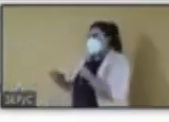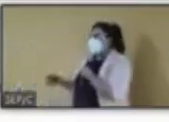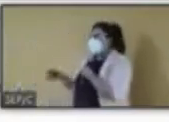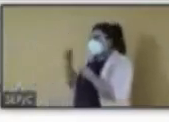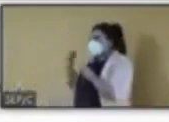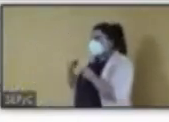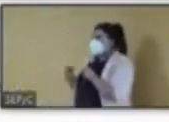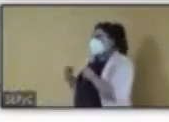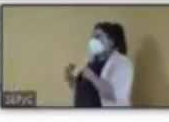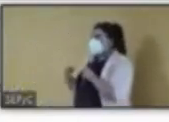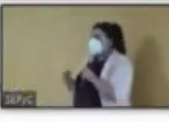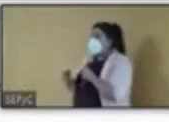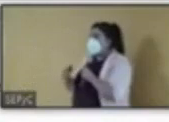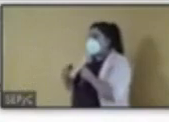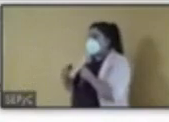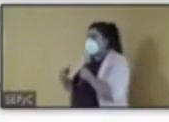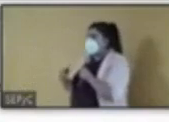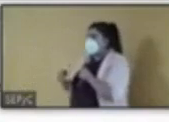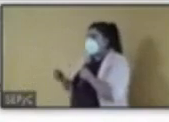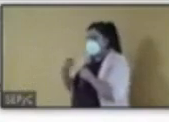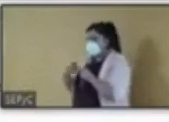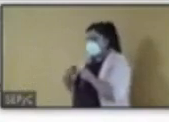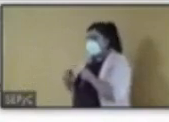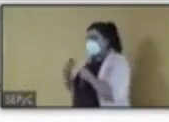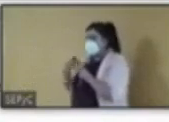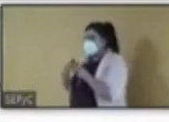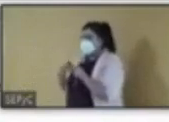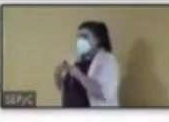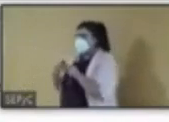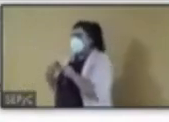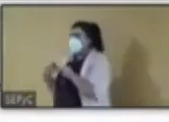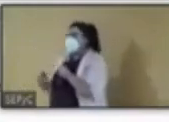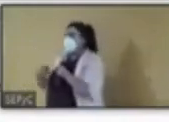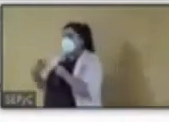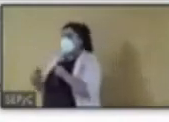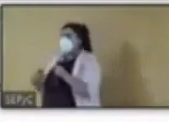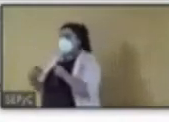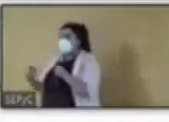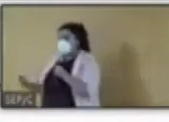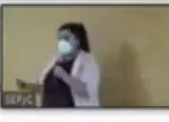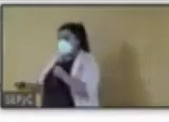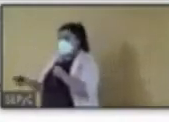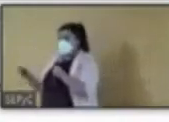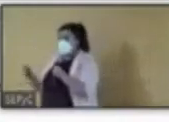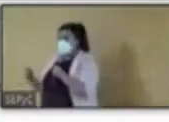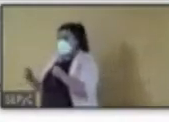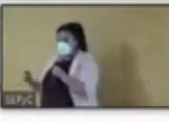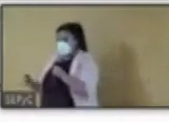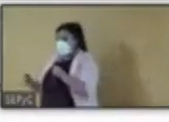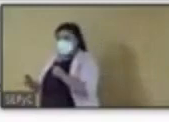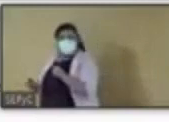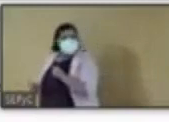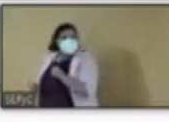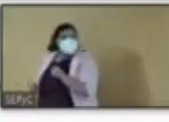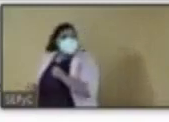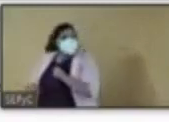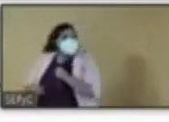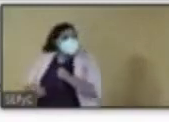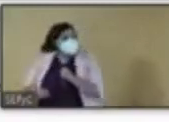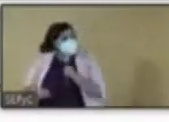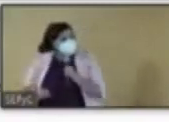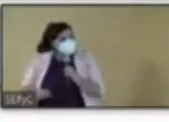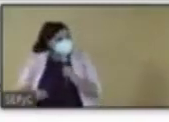persona debido a que en ella se contiene información confidencial y personalísima que no debe ser del conocimiento de cualquiera.